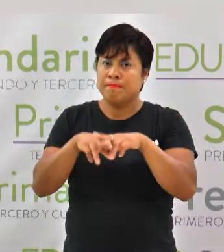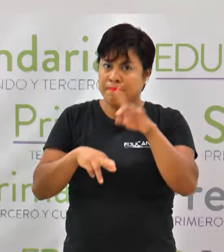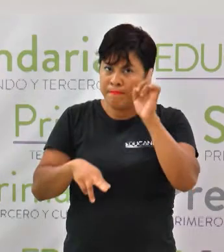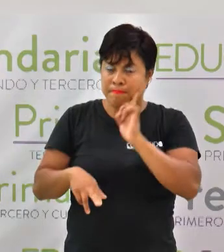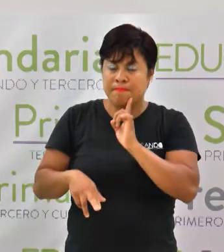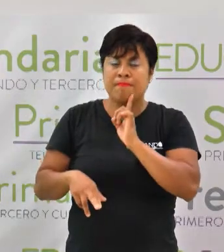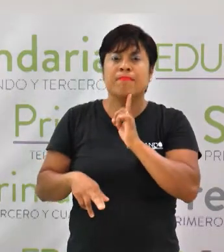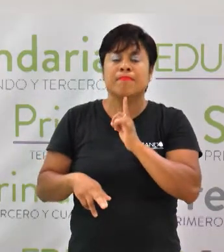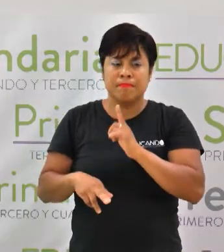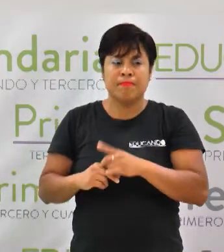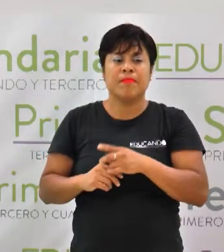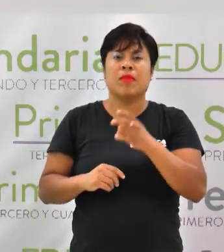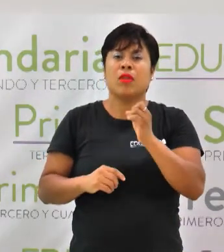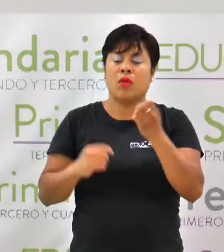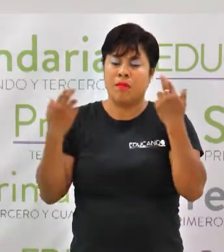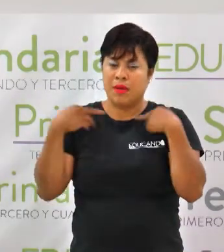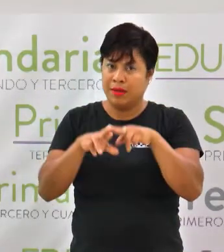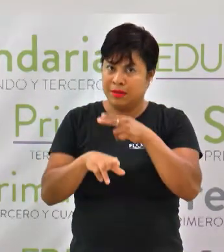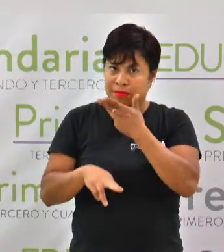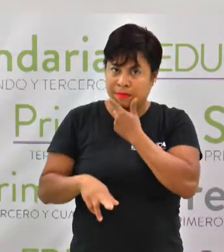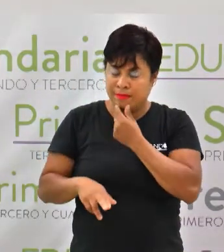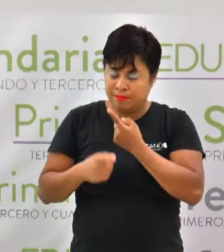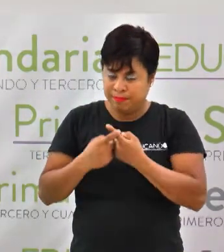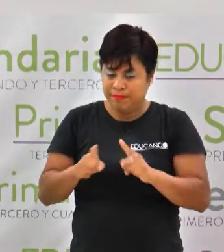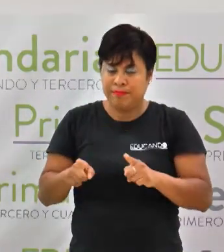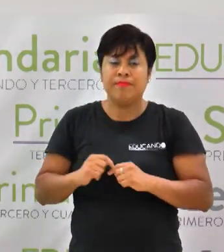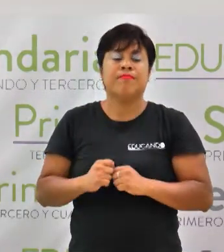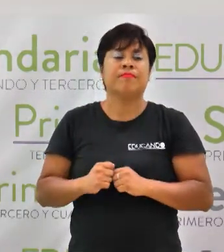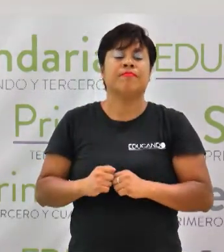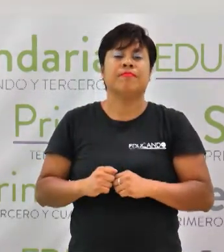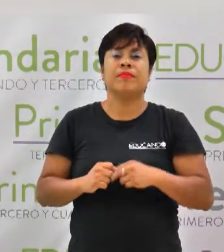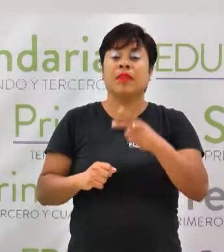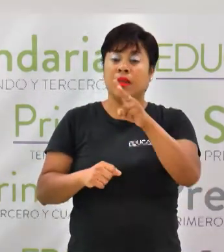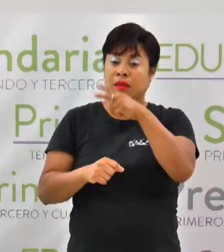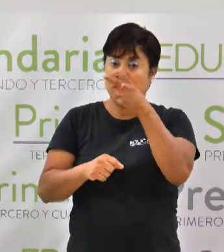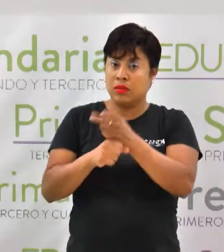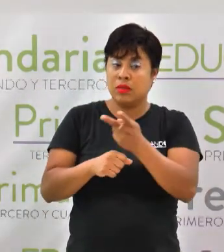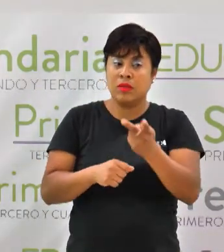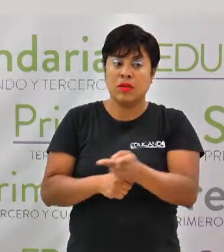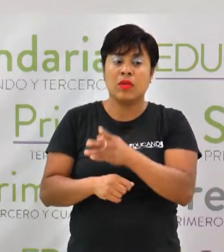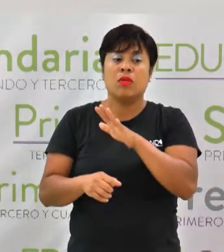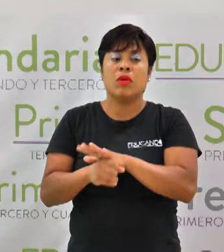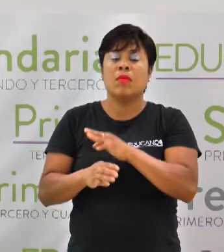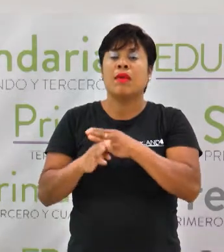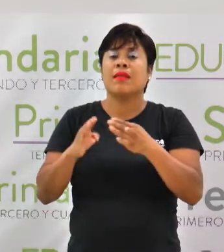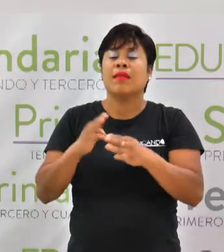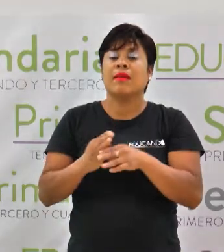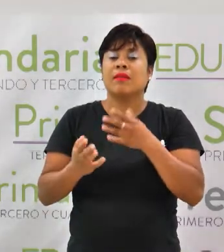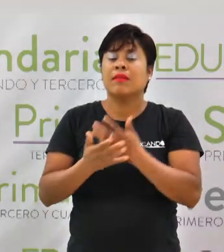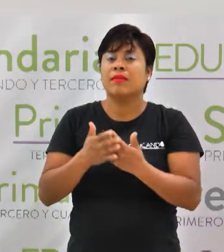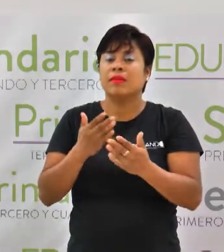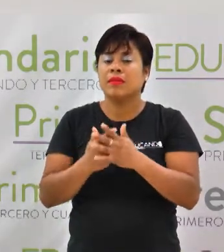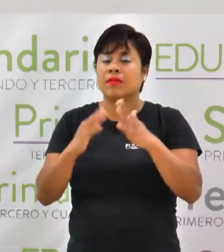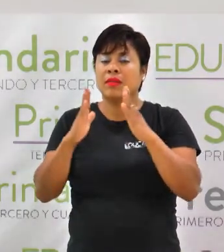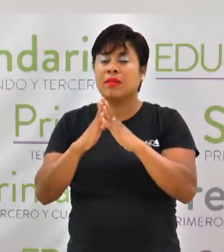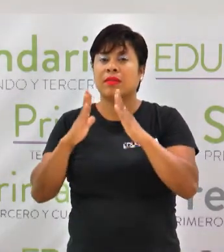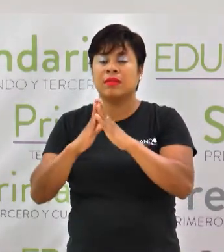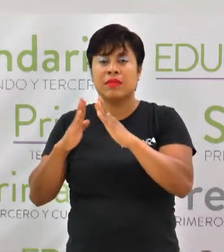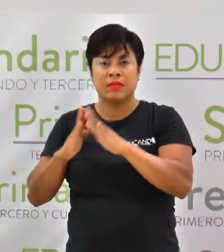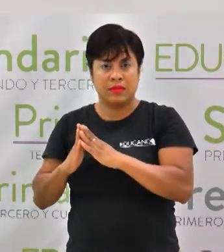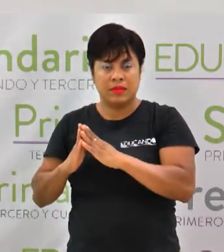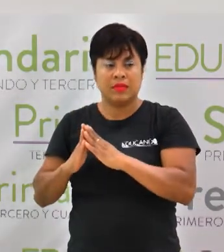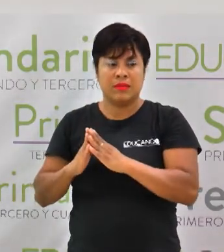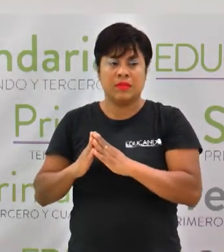mi maestra incluso, ¿verdad? O maestro. Ahora, en la segunda pregunta dice, ¿de qué materiales están hechas